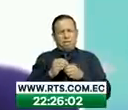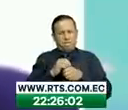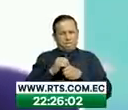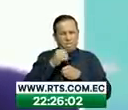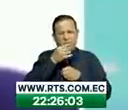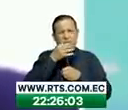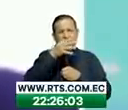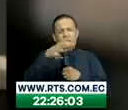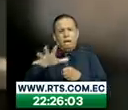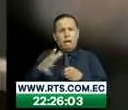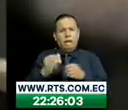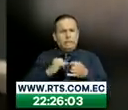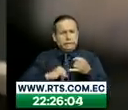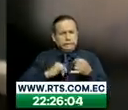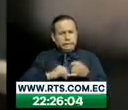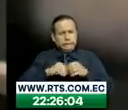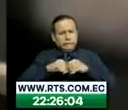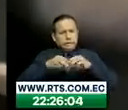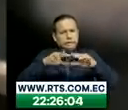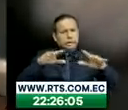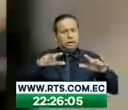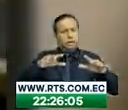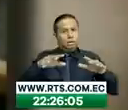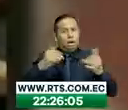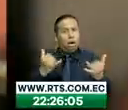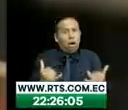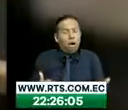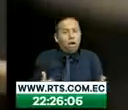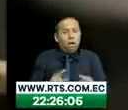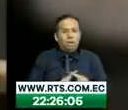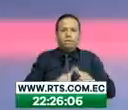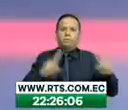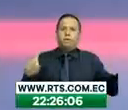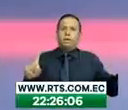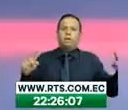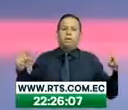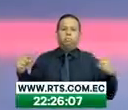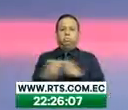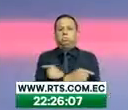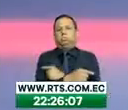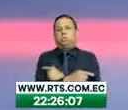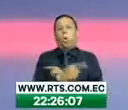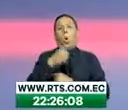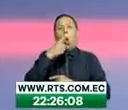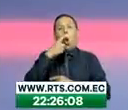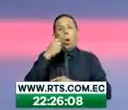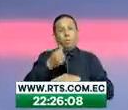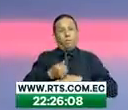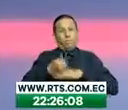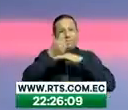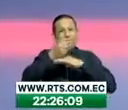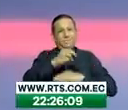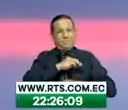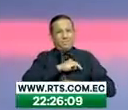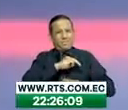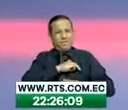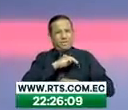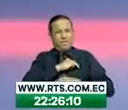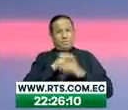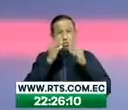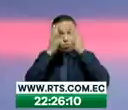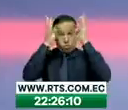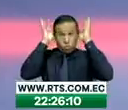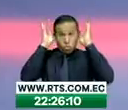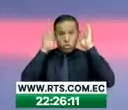en la humanidad criterios totalmente opuestos del alcalde jorge yunda quien a través de su cuenta de twitter señaló que la capacidad de la red